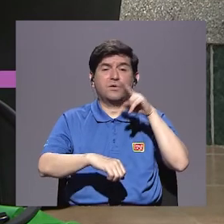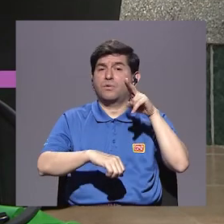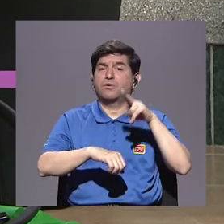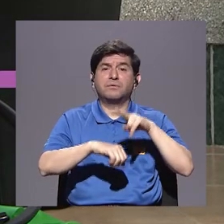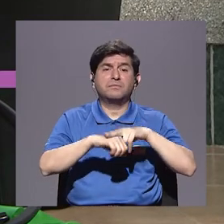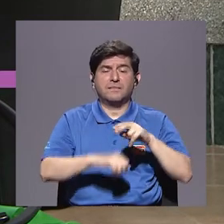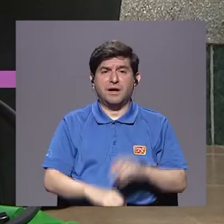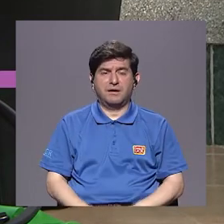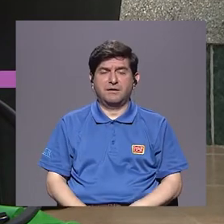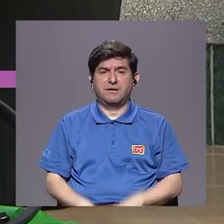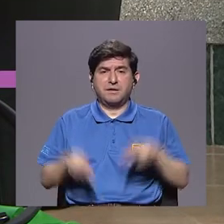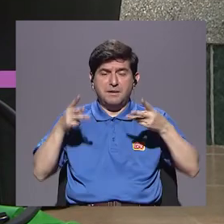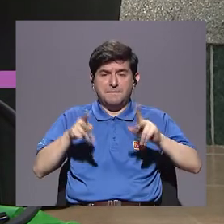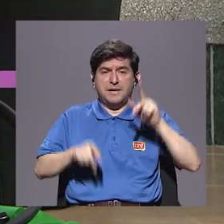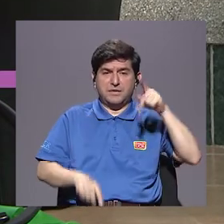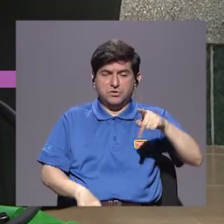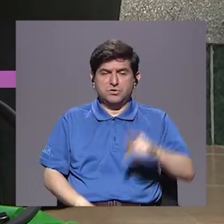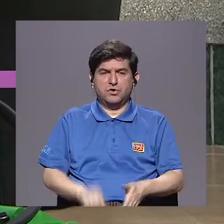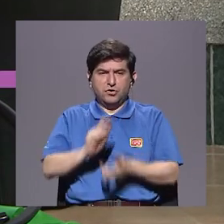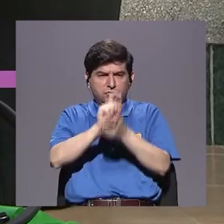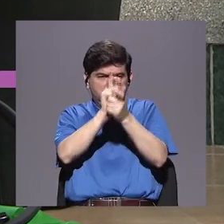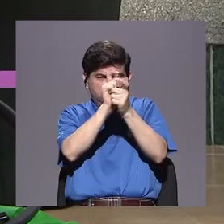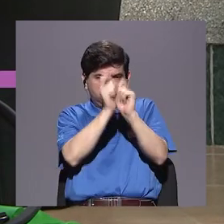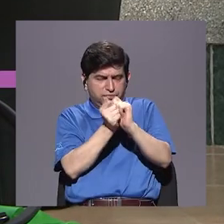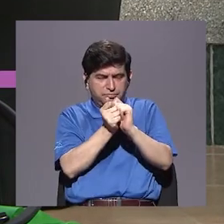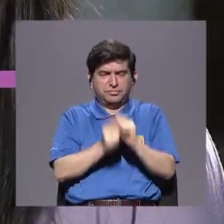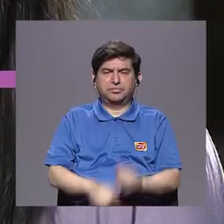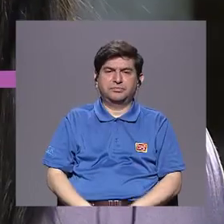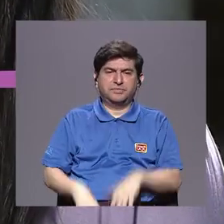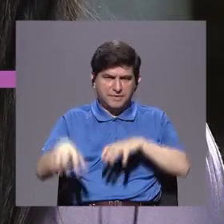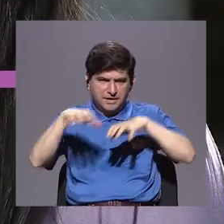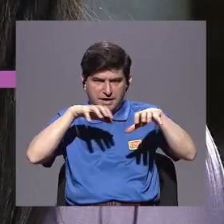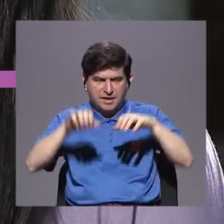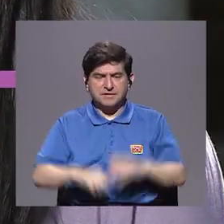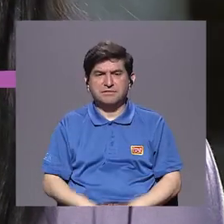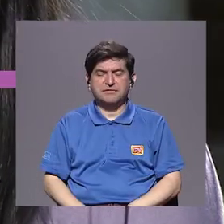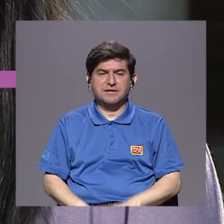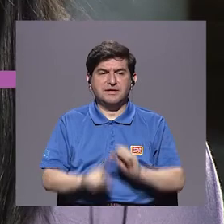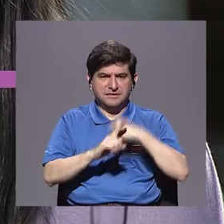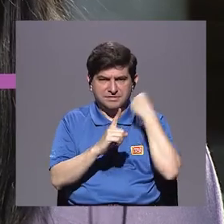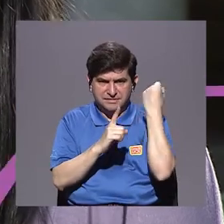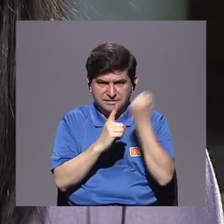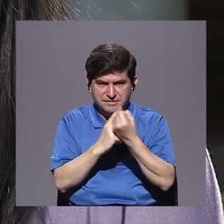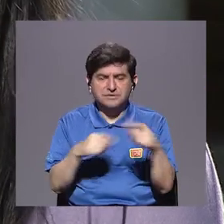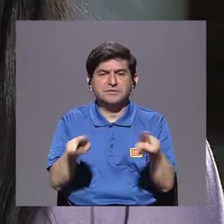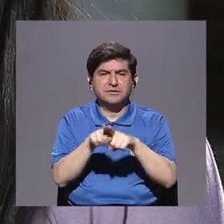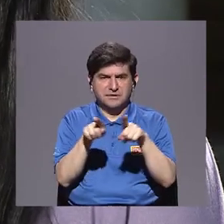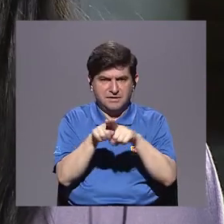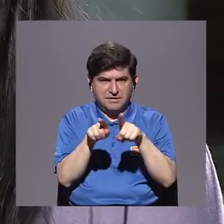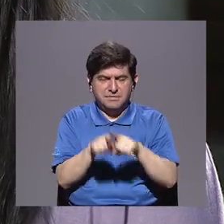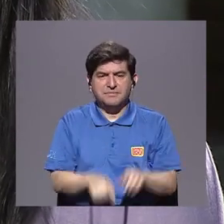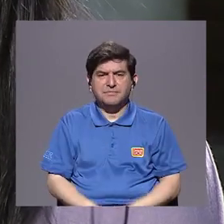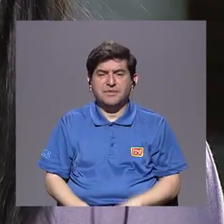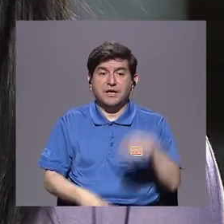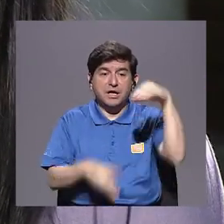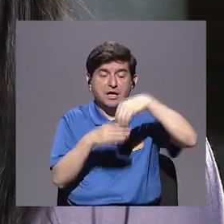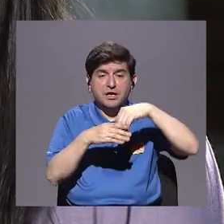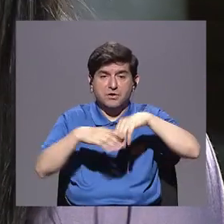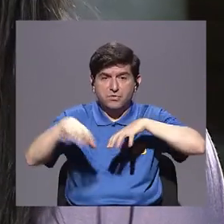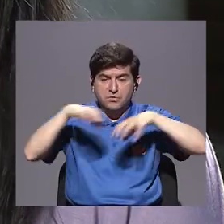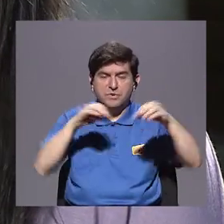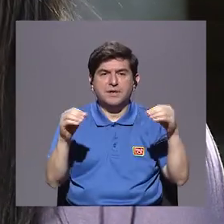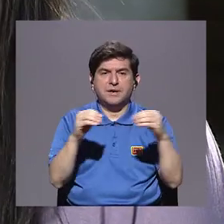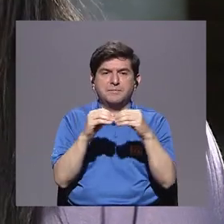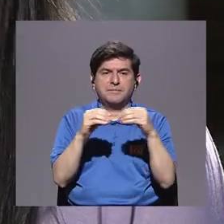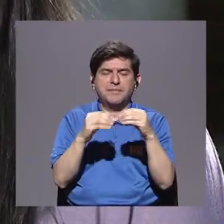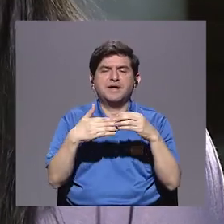muy normal que el Pilates adapte los ejercicios a los acortamientos y también meta ejercicios